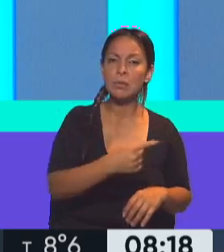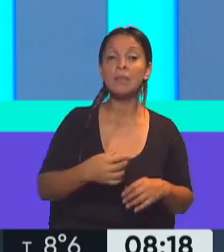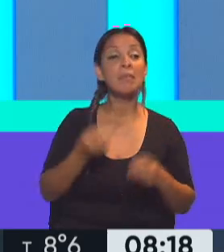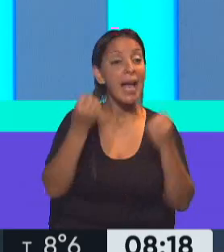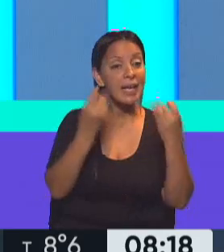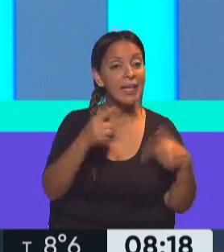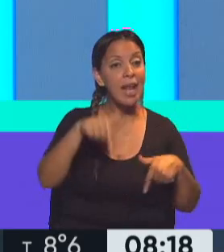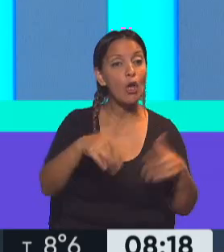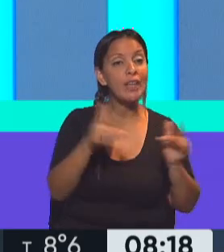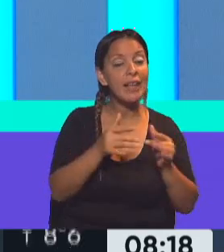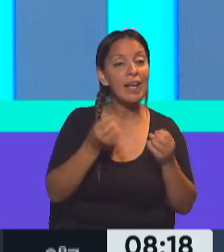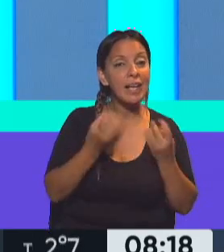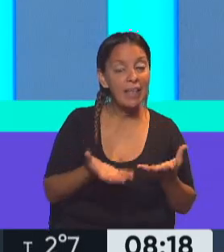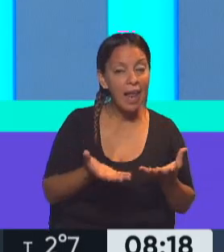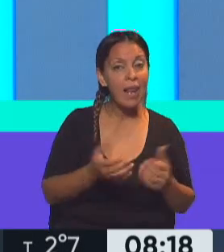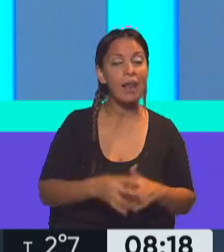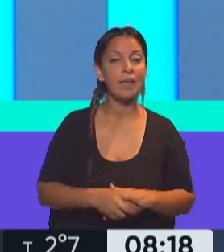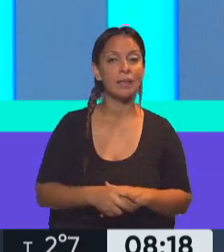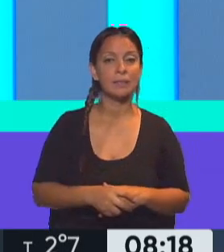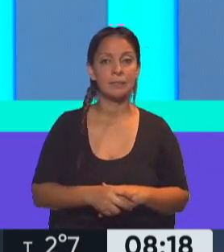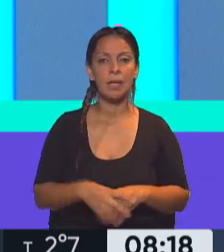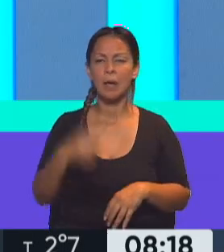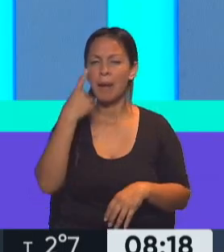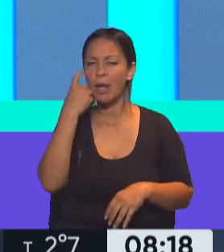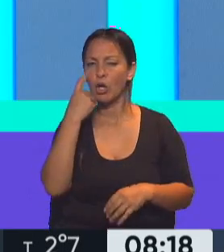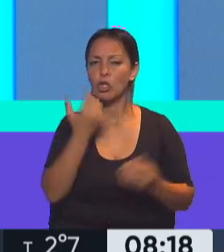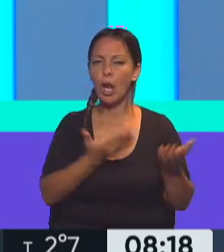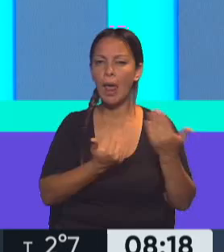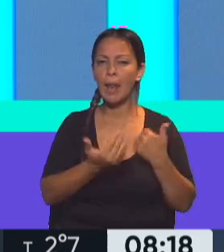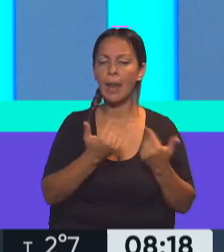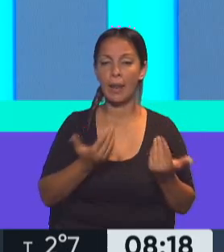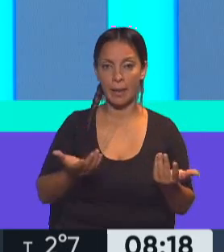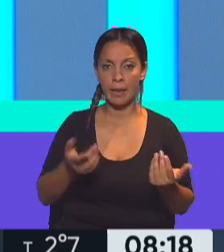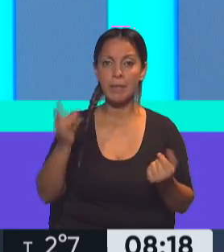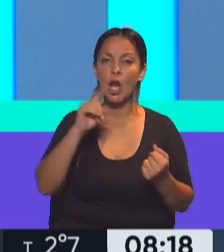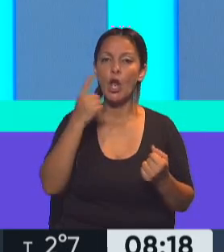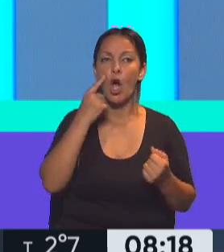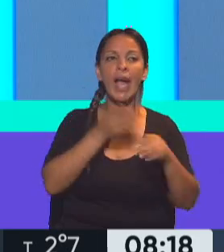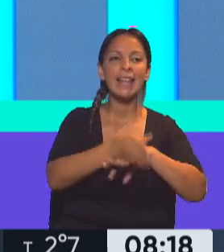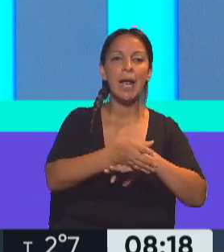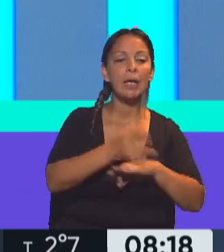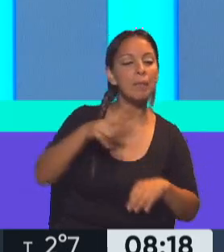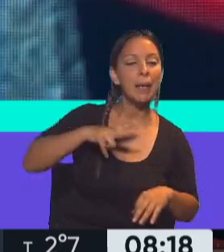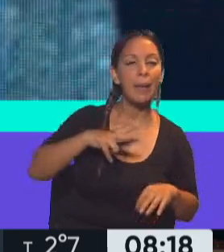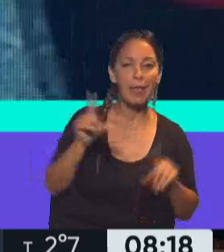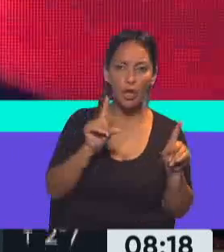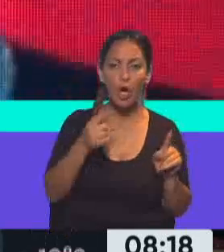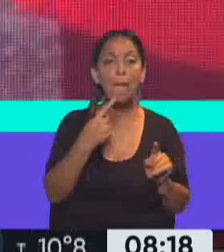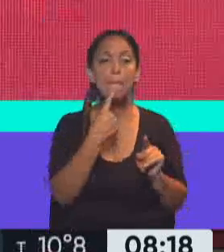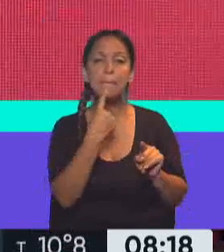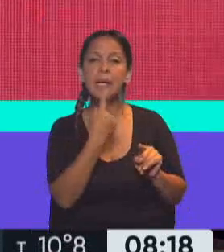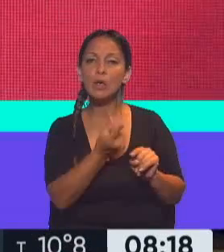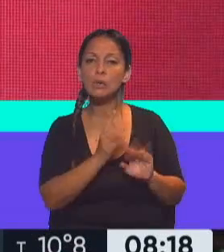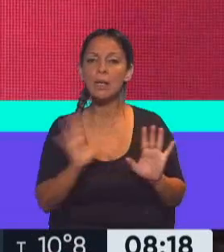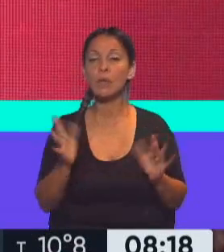para poder también monitorear y supervisar sin controlar e invadir, porque también porque está esa línea finita, delgada, ¿no?